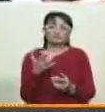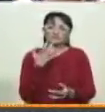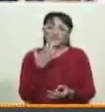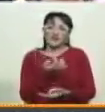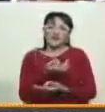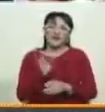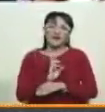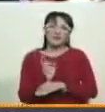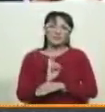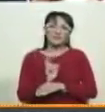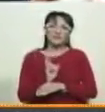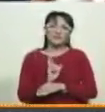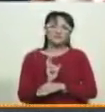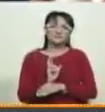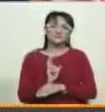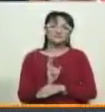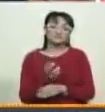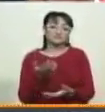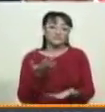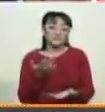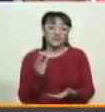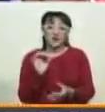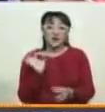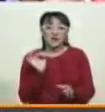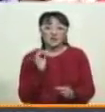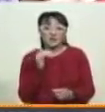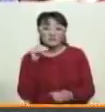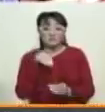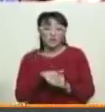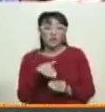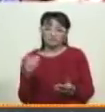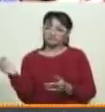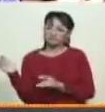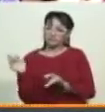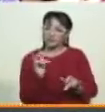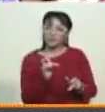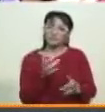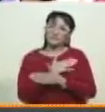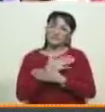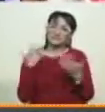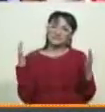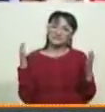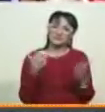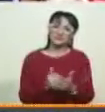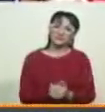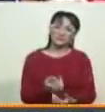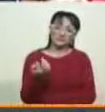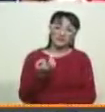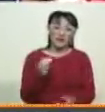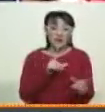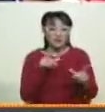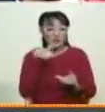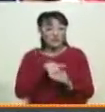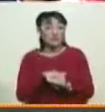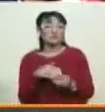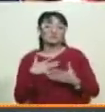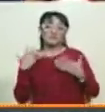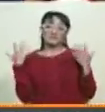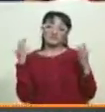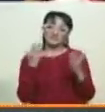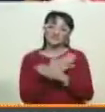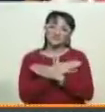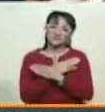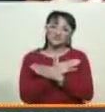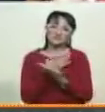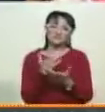sencillo, muy rápido, así que si todavía no ha sufragado, venga. Si ya sufragó, lo felicito. Lo felicito porque es la expresión